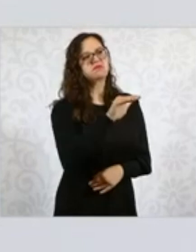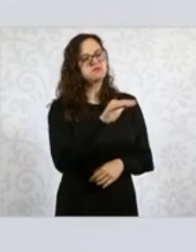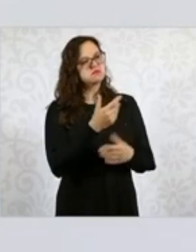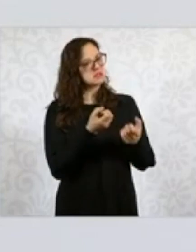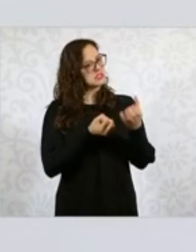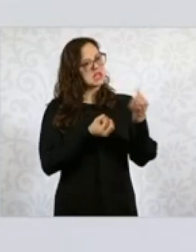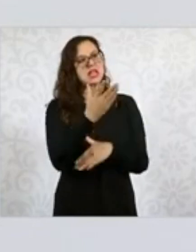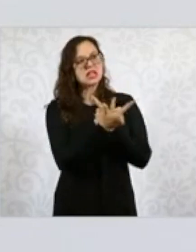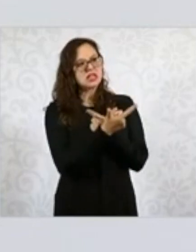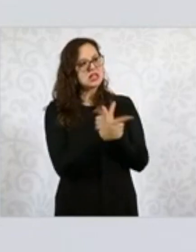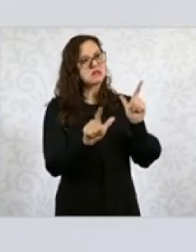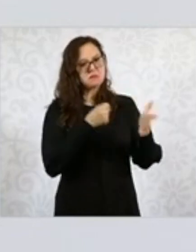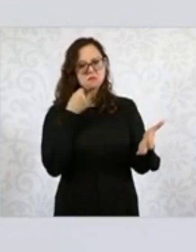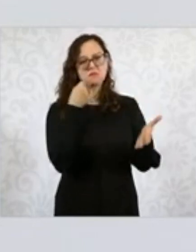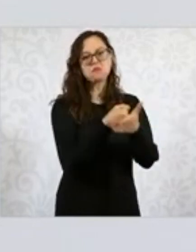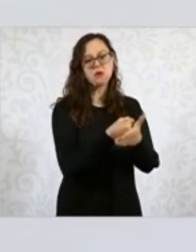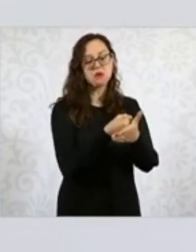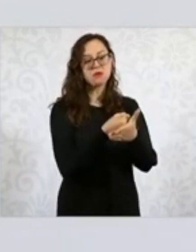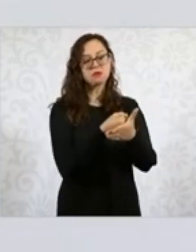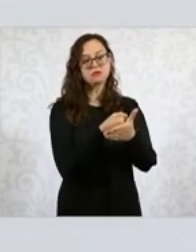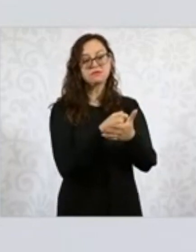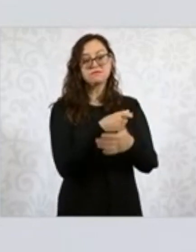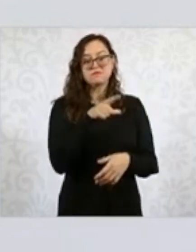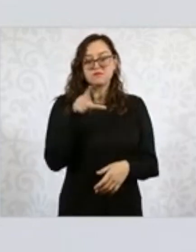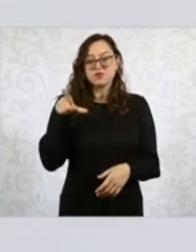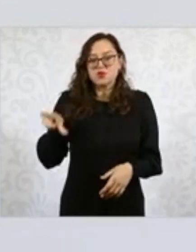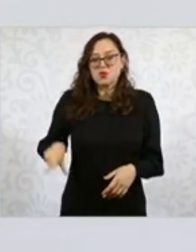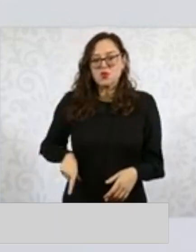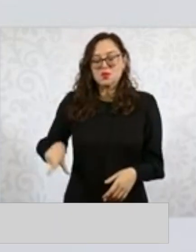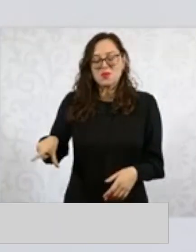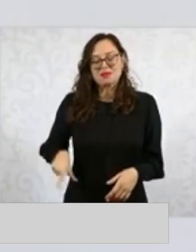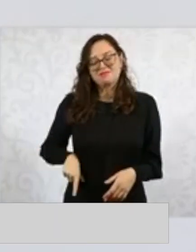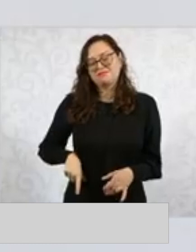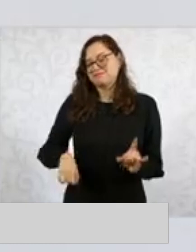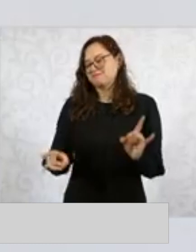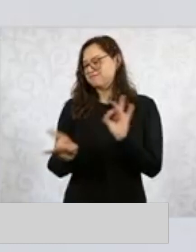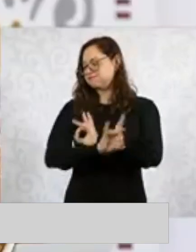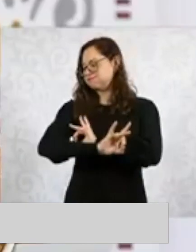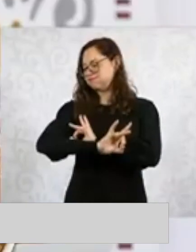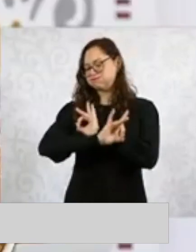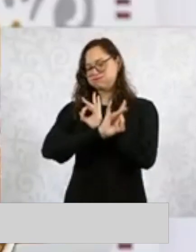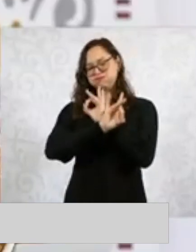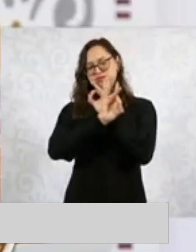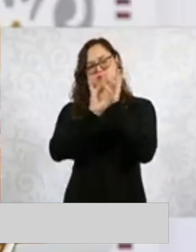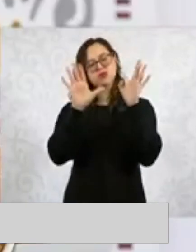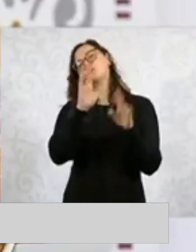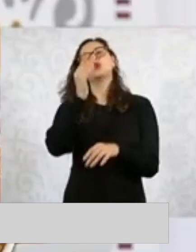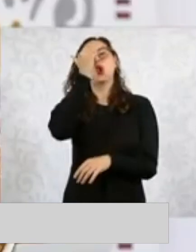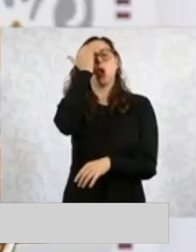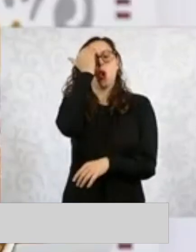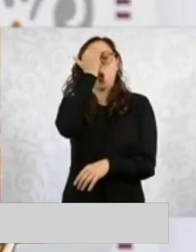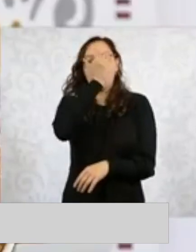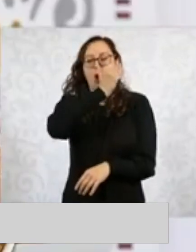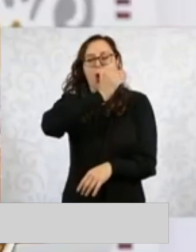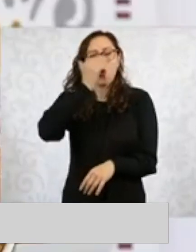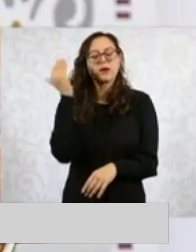Tlatelolco y anunció un decreto que formaliza el perdón, el primero en la administración de la presidenta Claudia Sheinbaum, dijo,